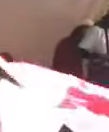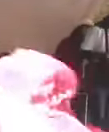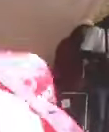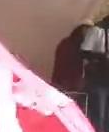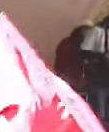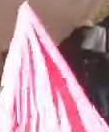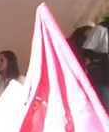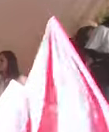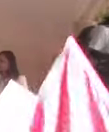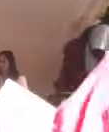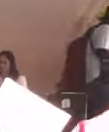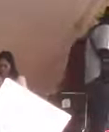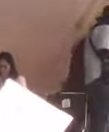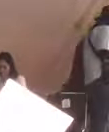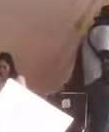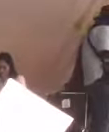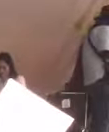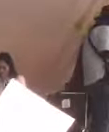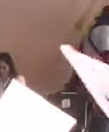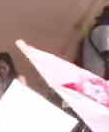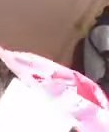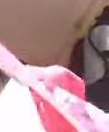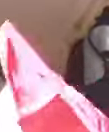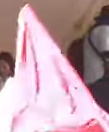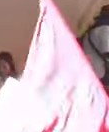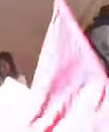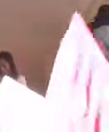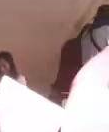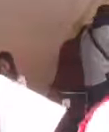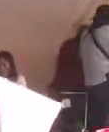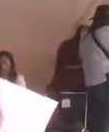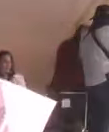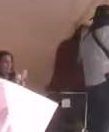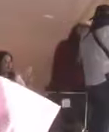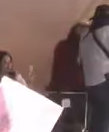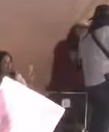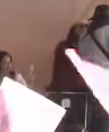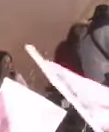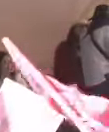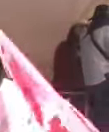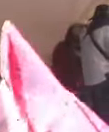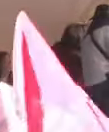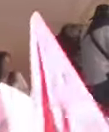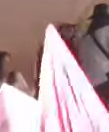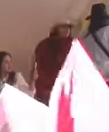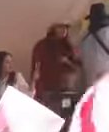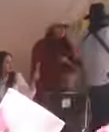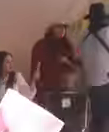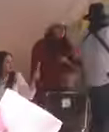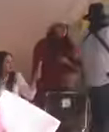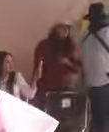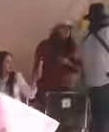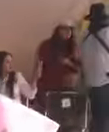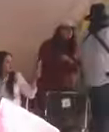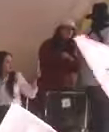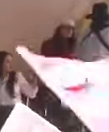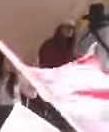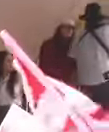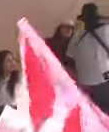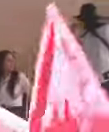manera directa por todos y por toda la gente de Tlajomulco y así por todo el estado de Jalisco. Ellos se van a